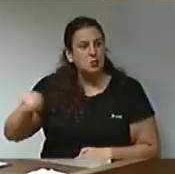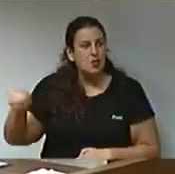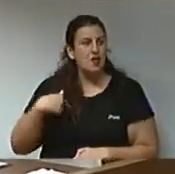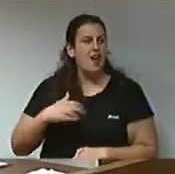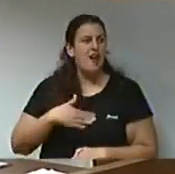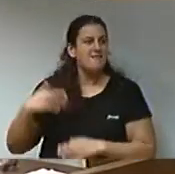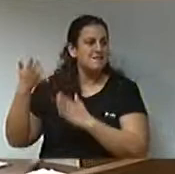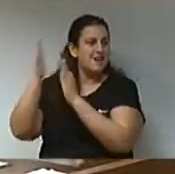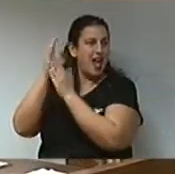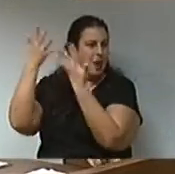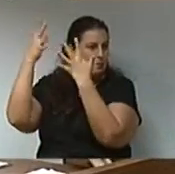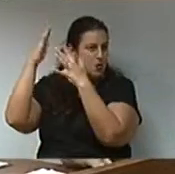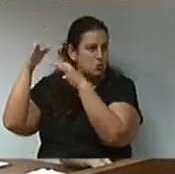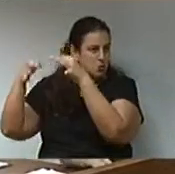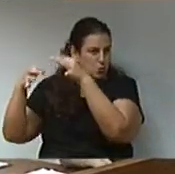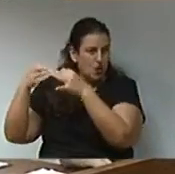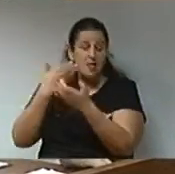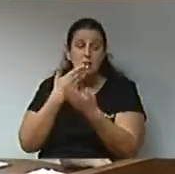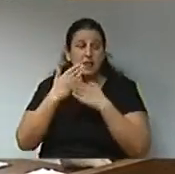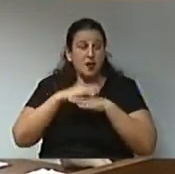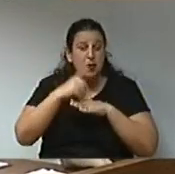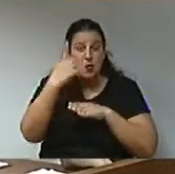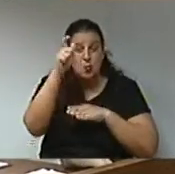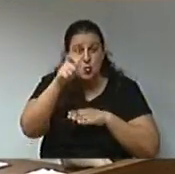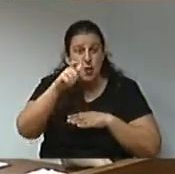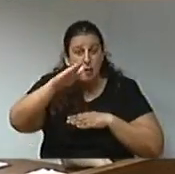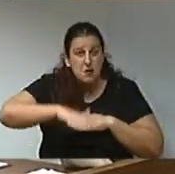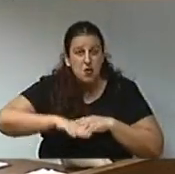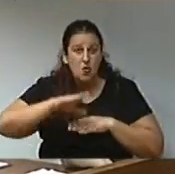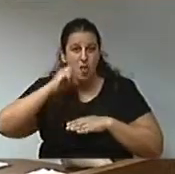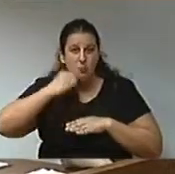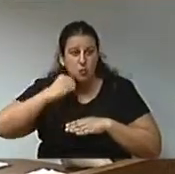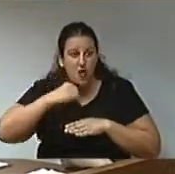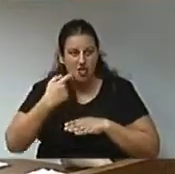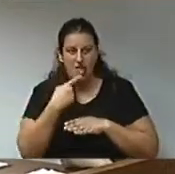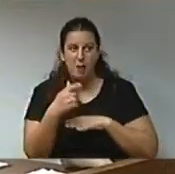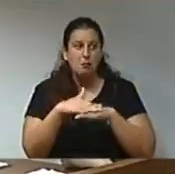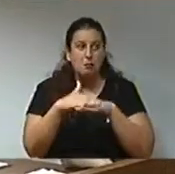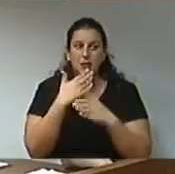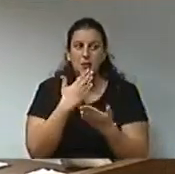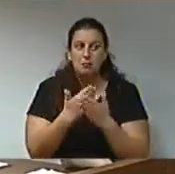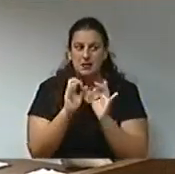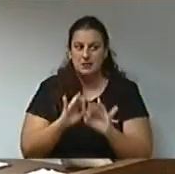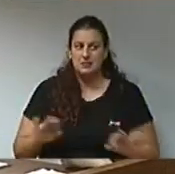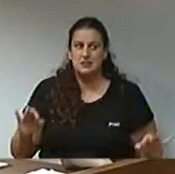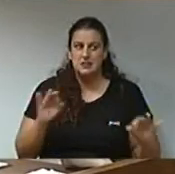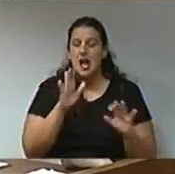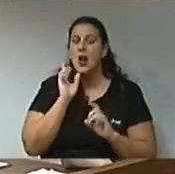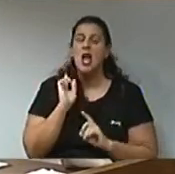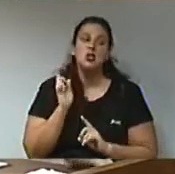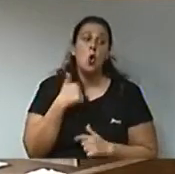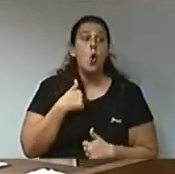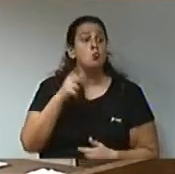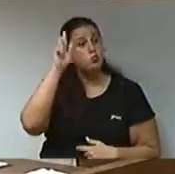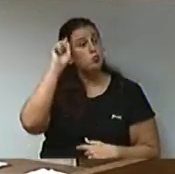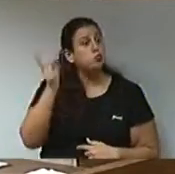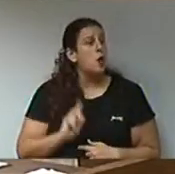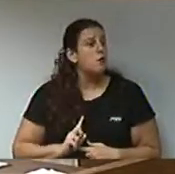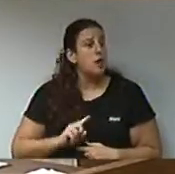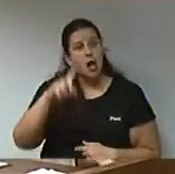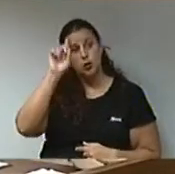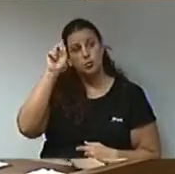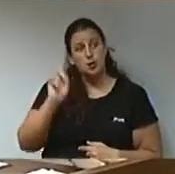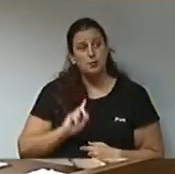a pedir perdón a una menor abusada. Da vergüenza. Ahora todo, todo se reduce a un no sabía nada y a un